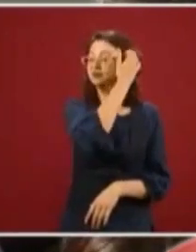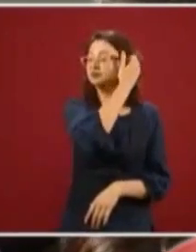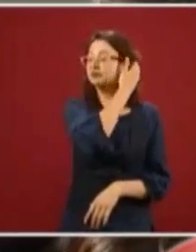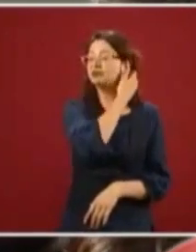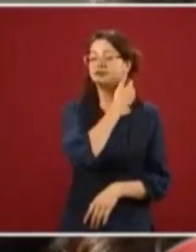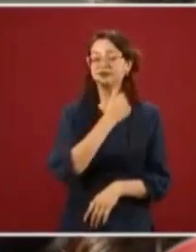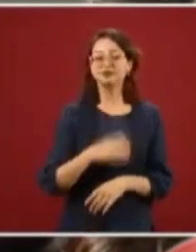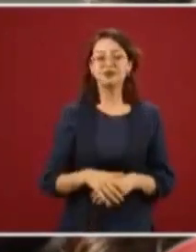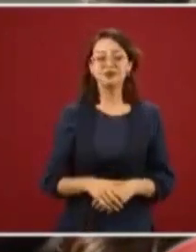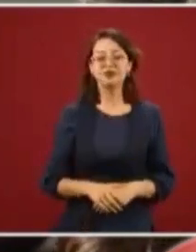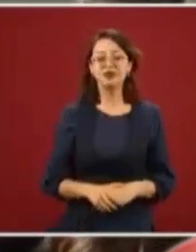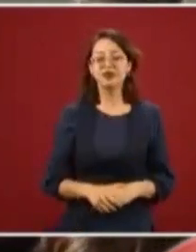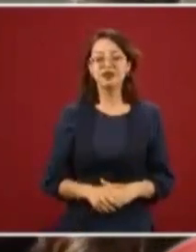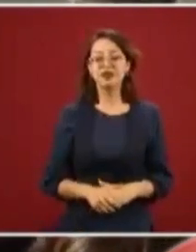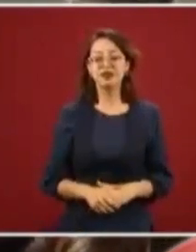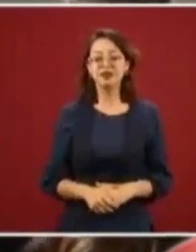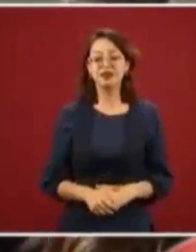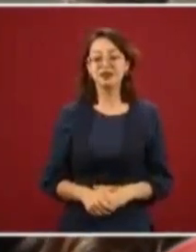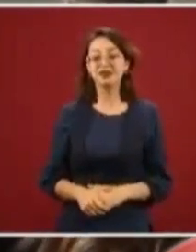arzobispo